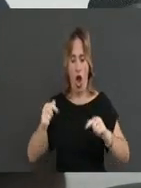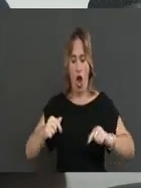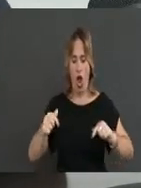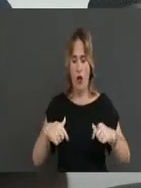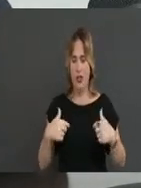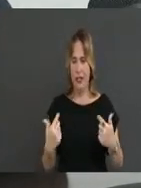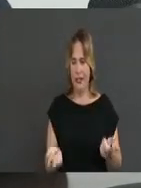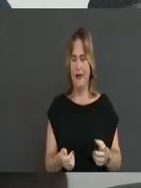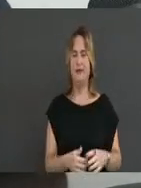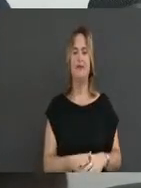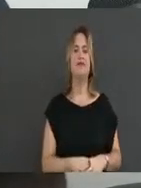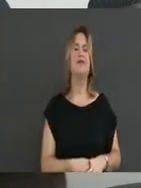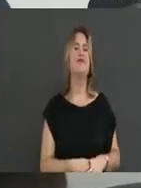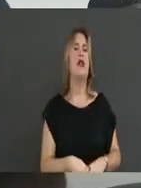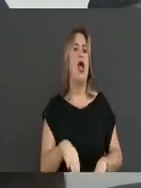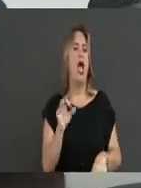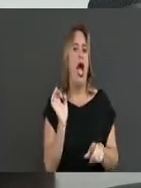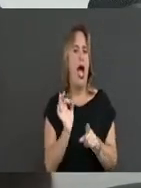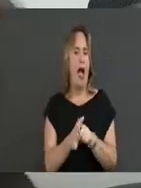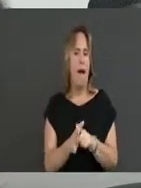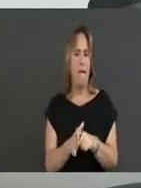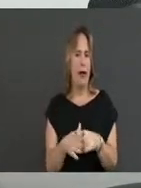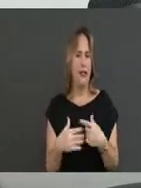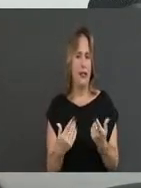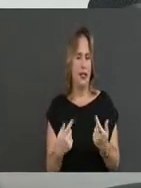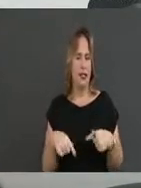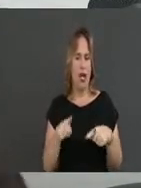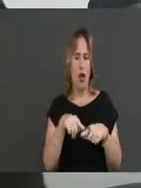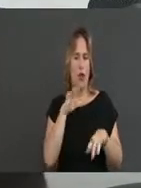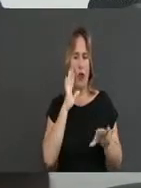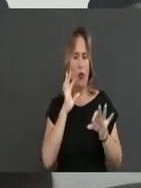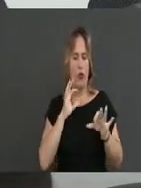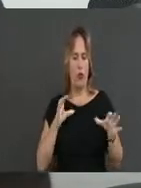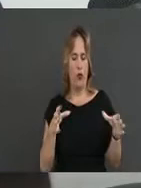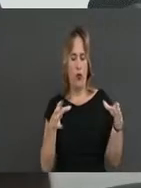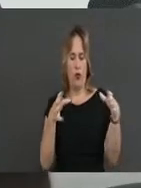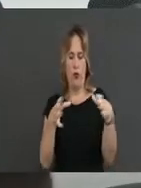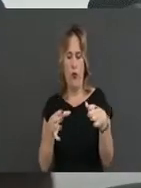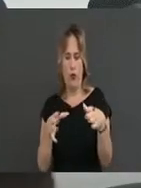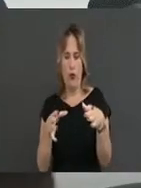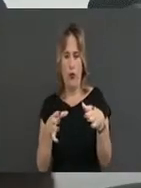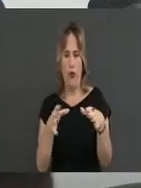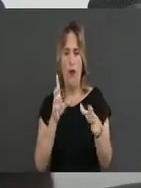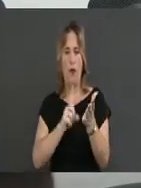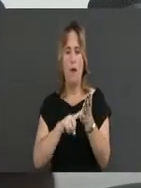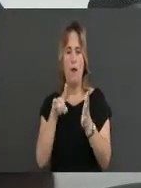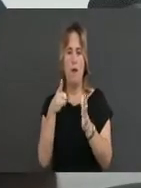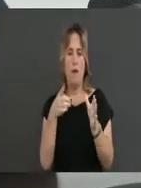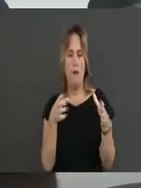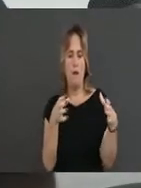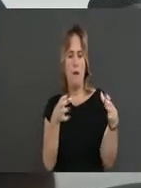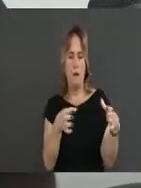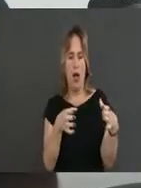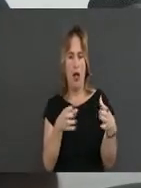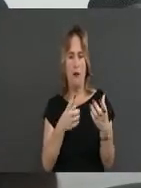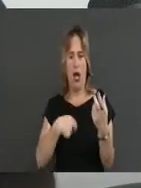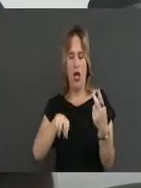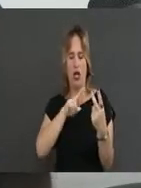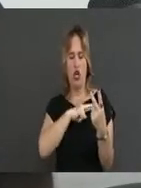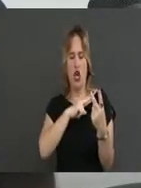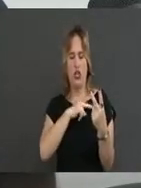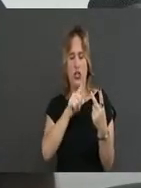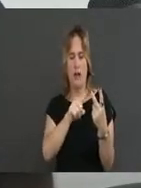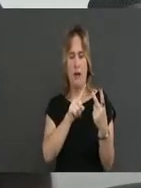nos encontramos a partir de una protección que ya tenemos en Palma Soriano, en